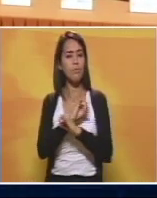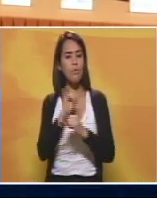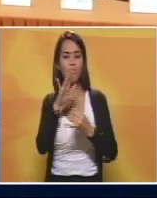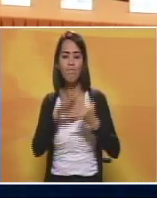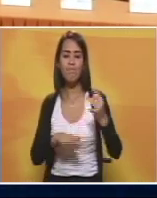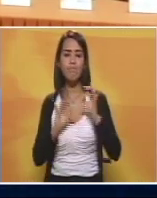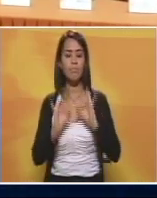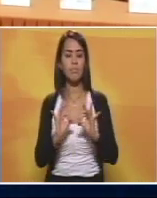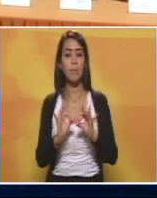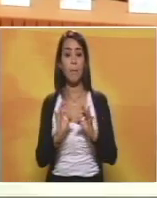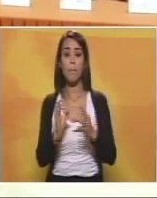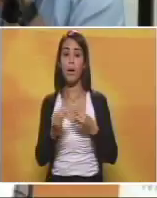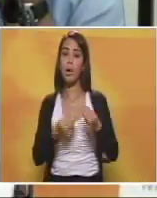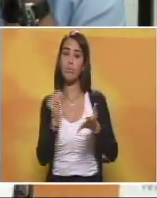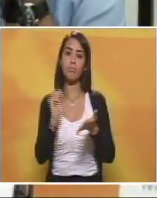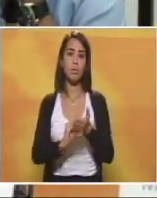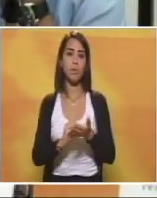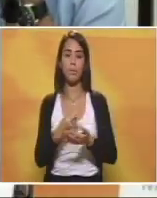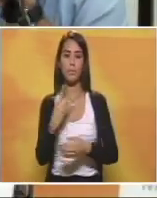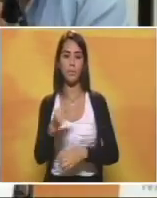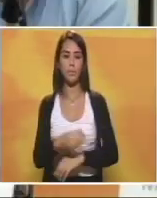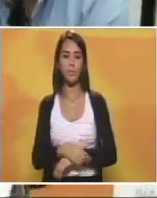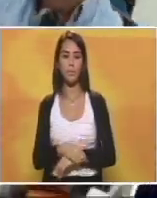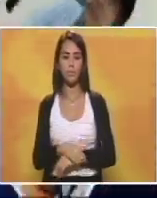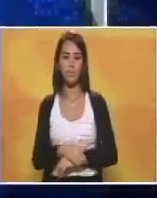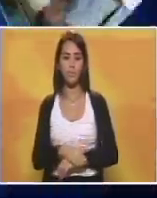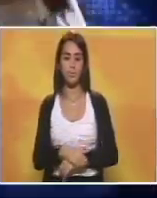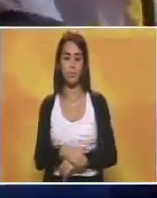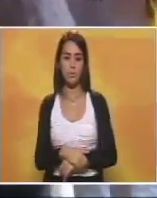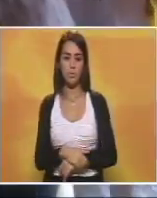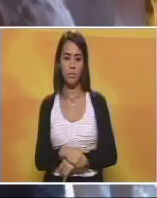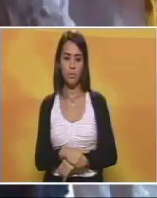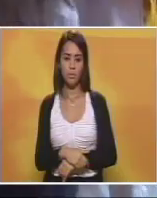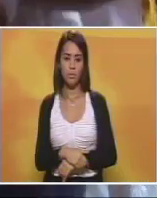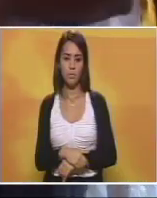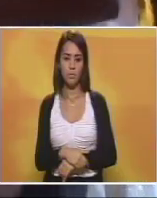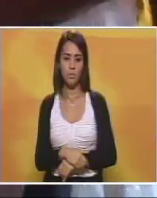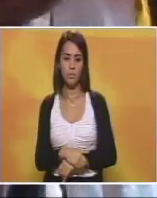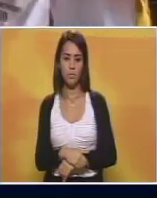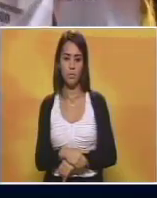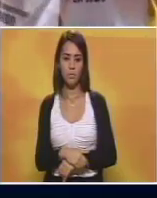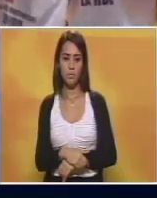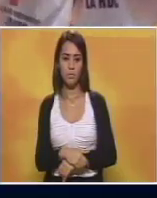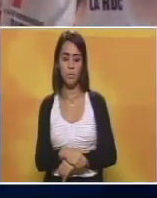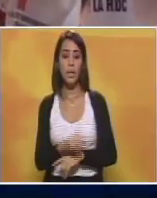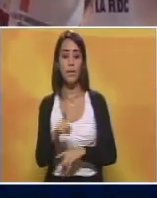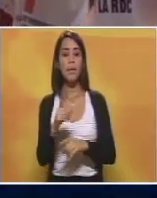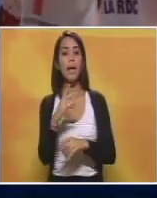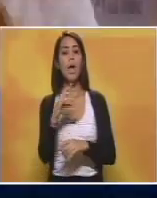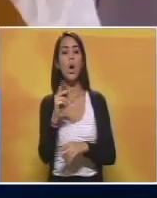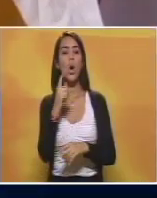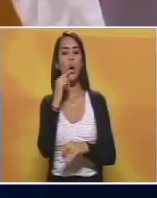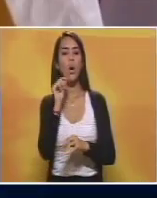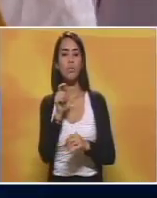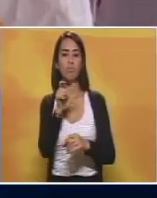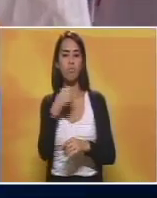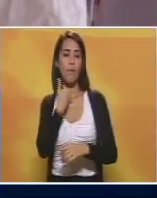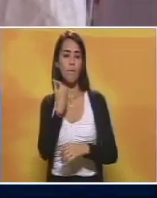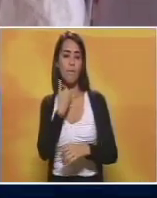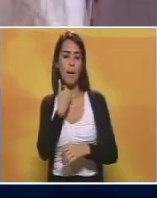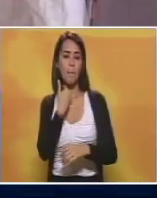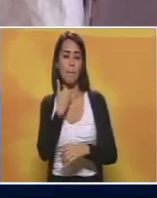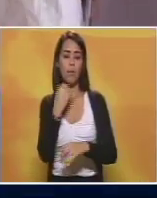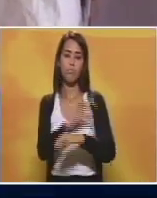para que no ocurran más casos en la república democrática del congo los casos de ébola